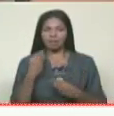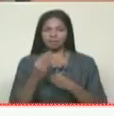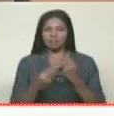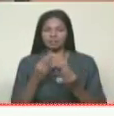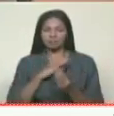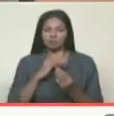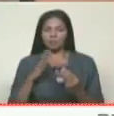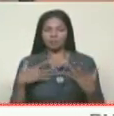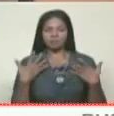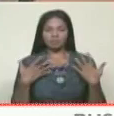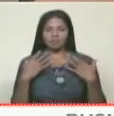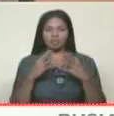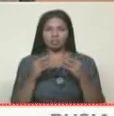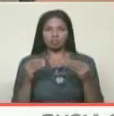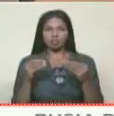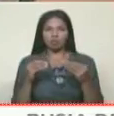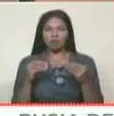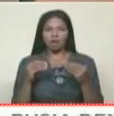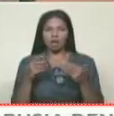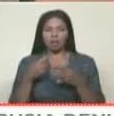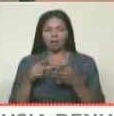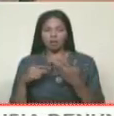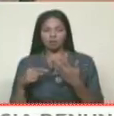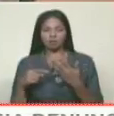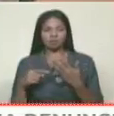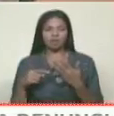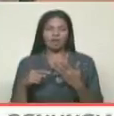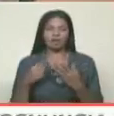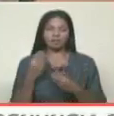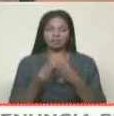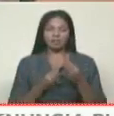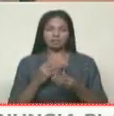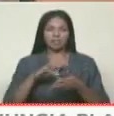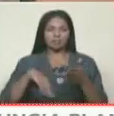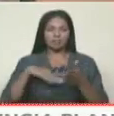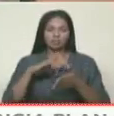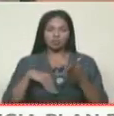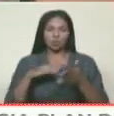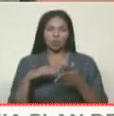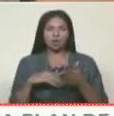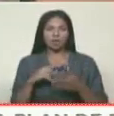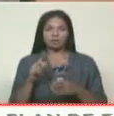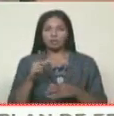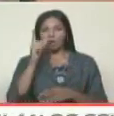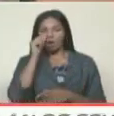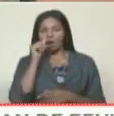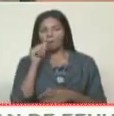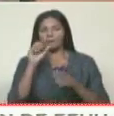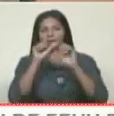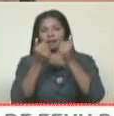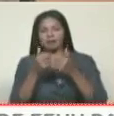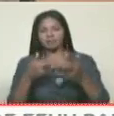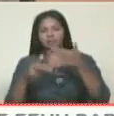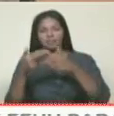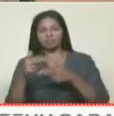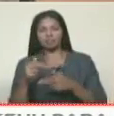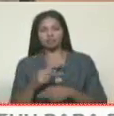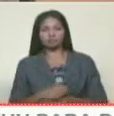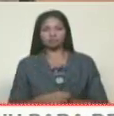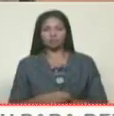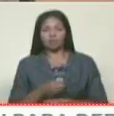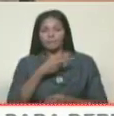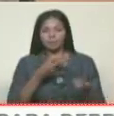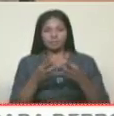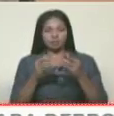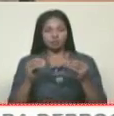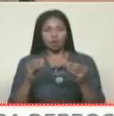pueden disfrutar de esas magníficas obras hechas en pintura de este gran arquitecto venezolano. La invitación es para que todo el pueblo